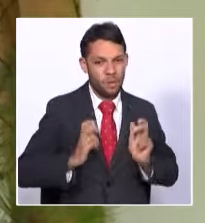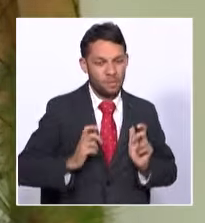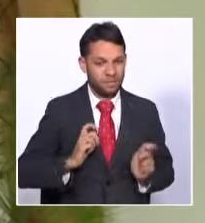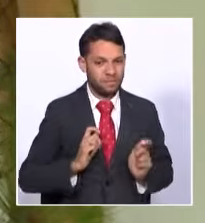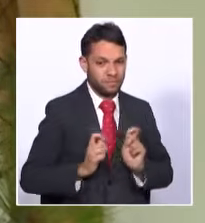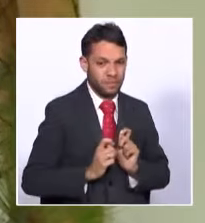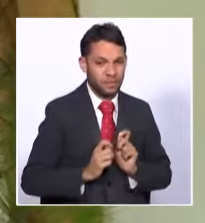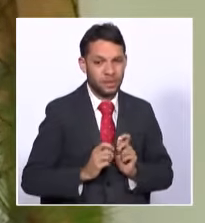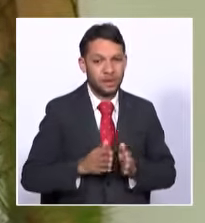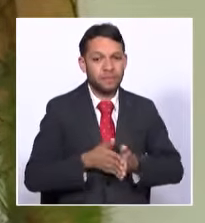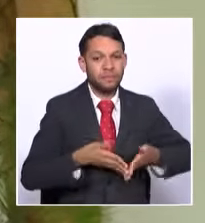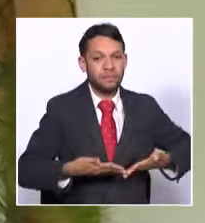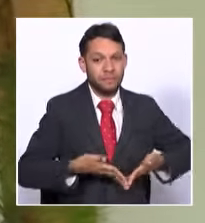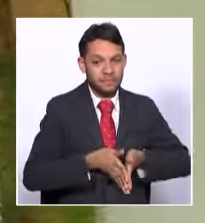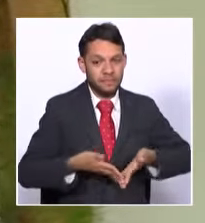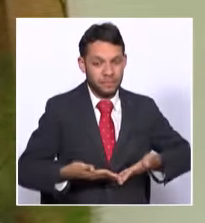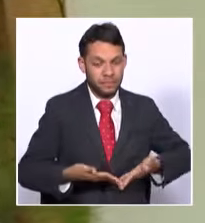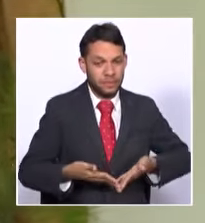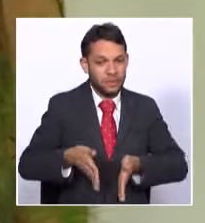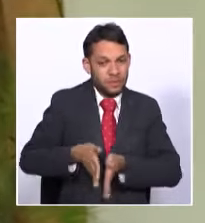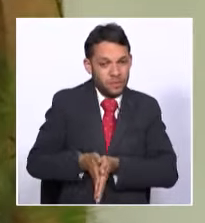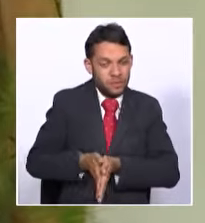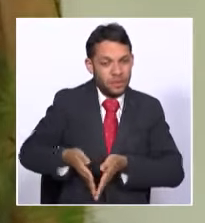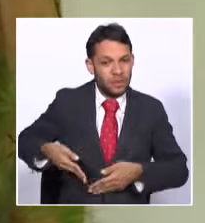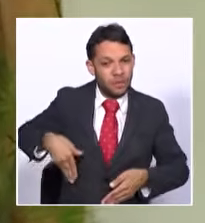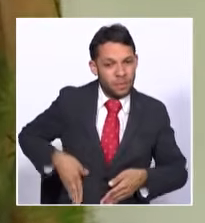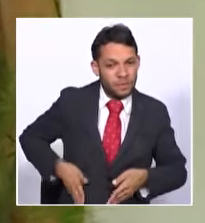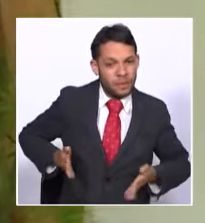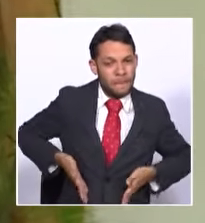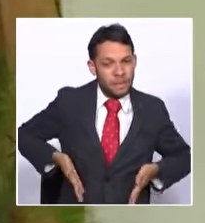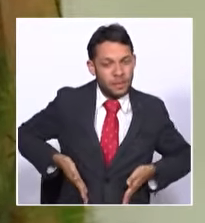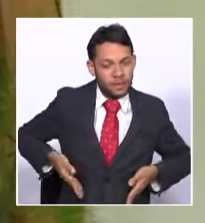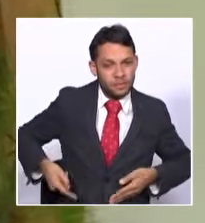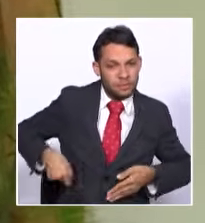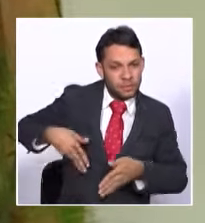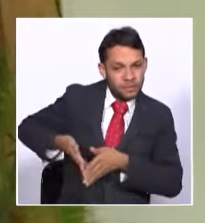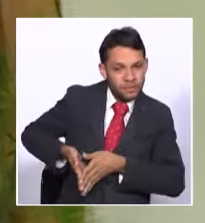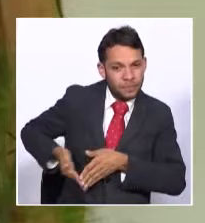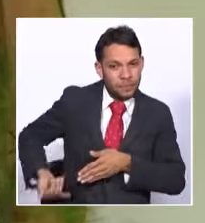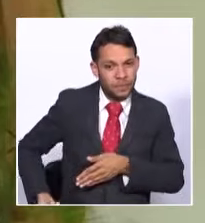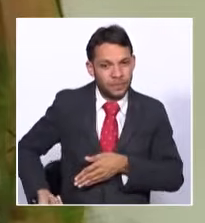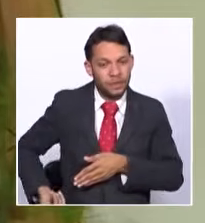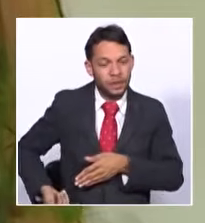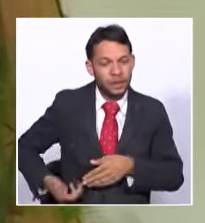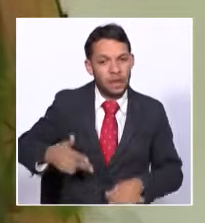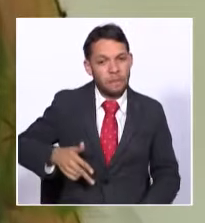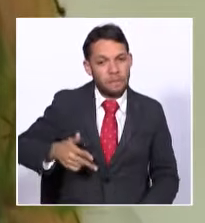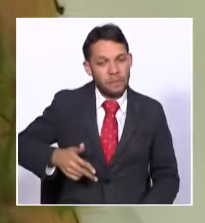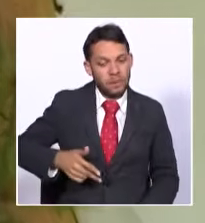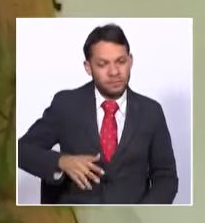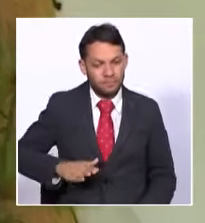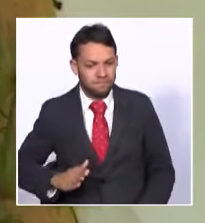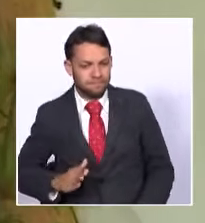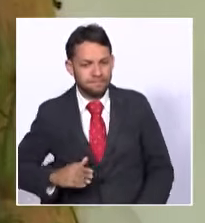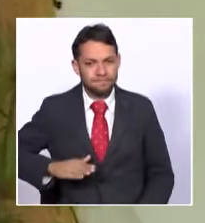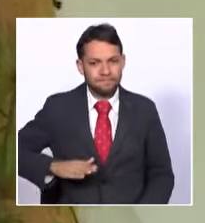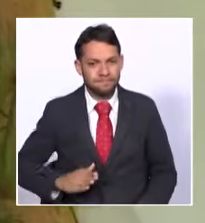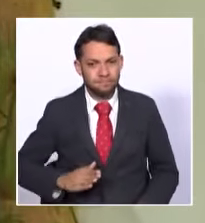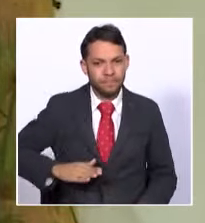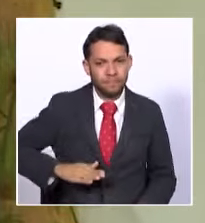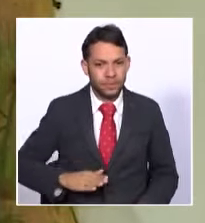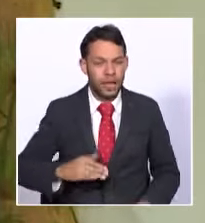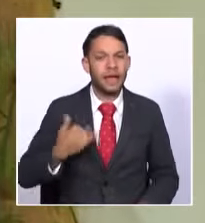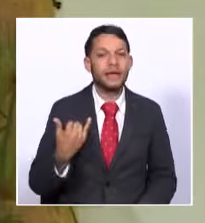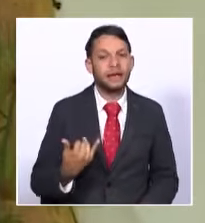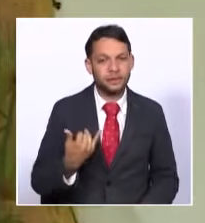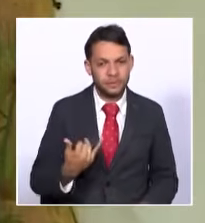atrás, comienza uno a girar el cuerpo y cuando uno menos se dé cuenta, comienza a caminar hacia un lado. Entonces, eso es una de